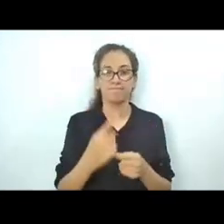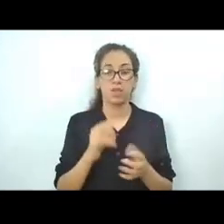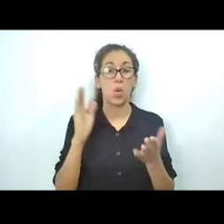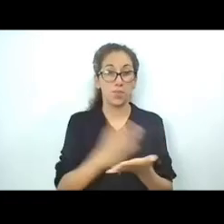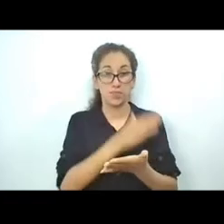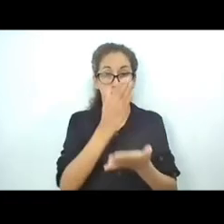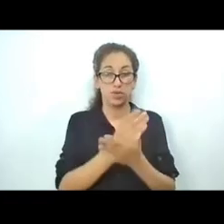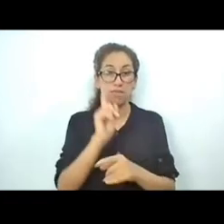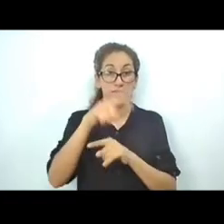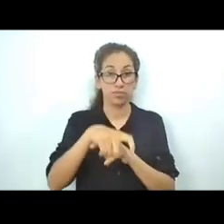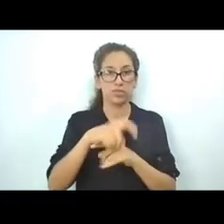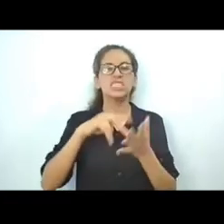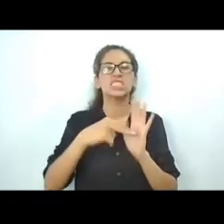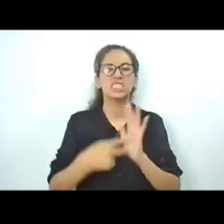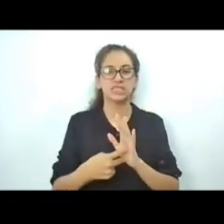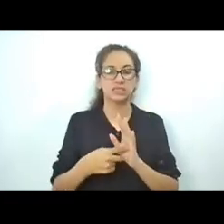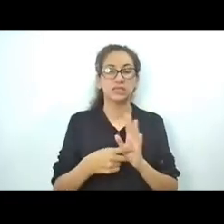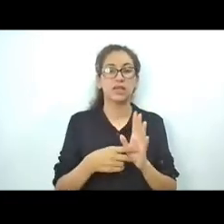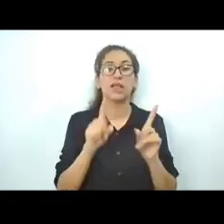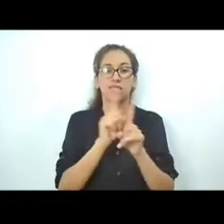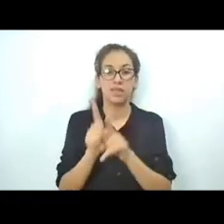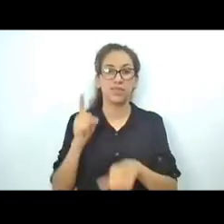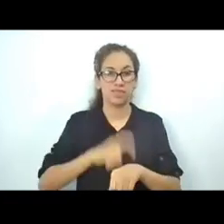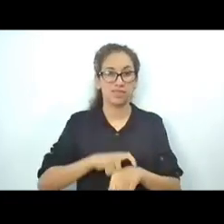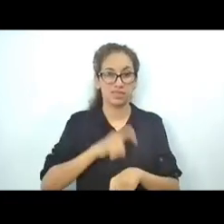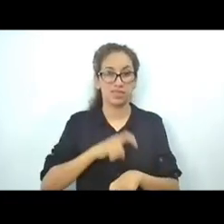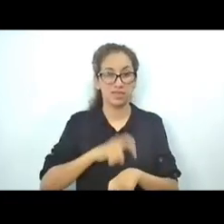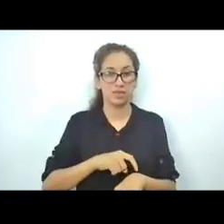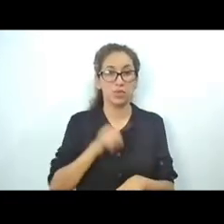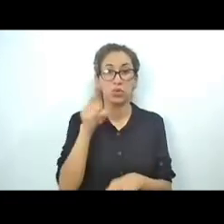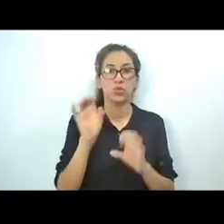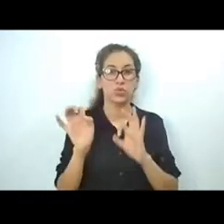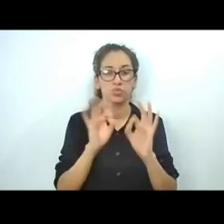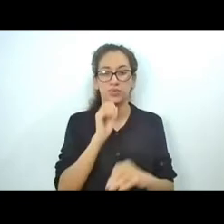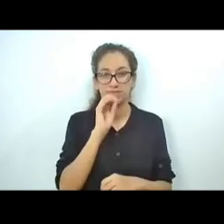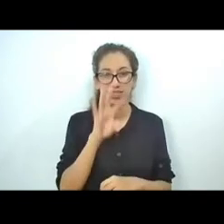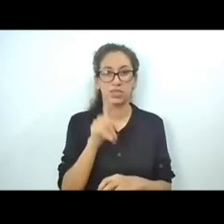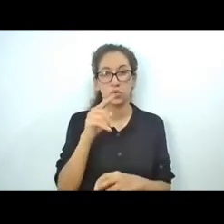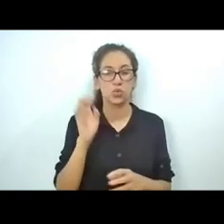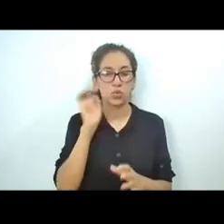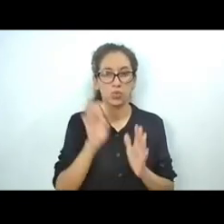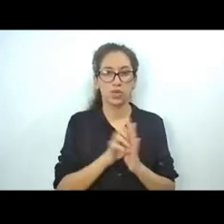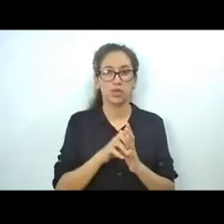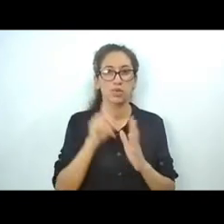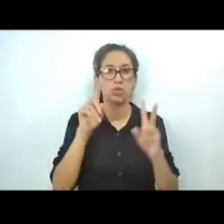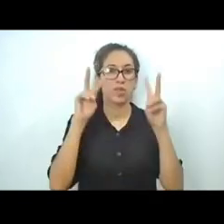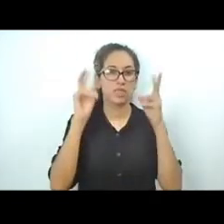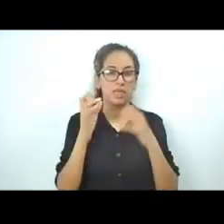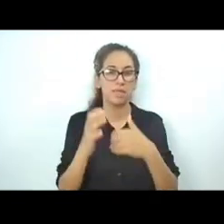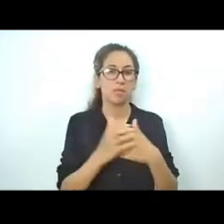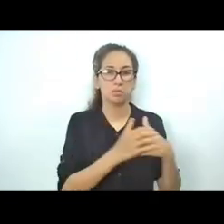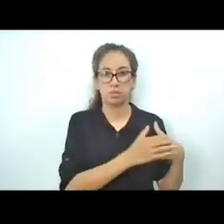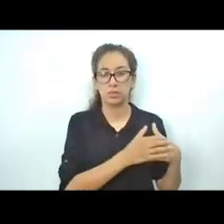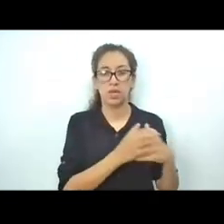se da tiene que ver con el tiempo en el que se da. Tú lo has dicho, o sea, si tú tienes un tema aislado, Si